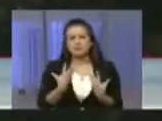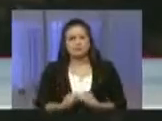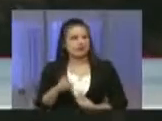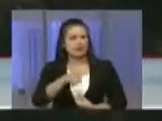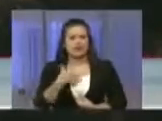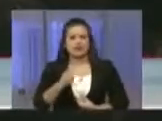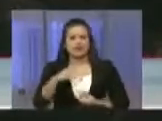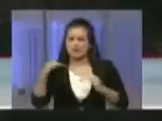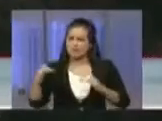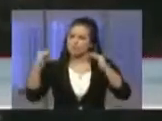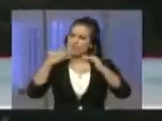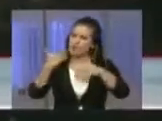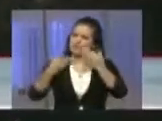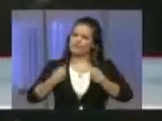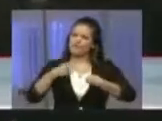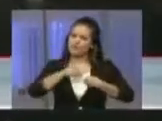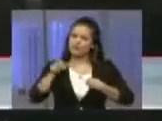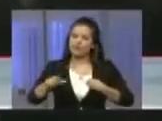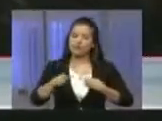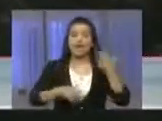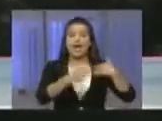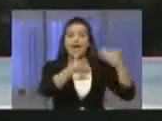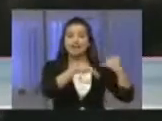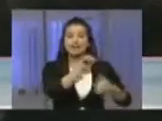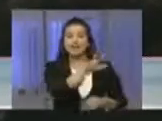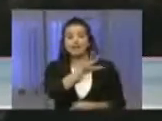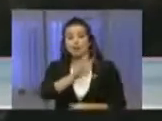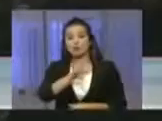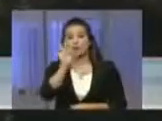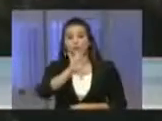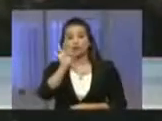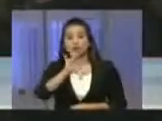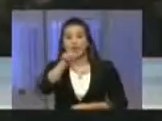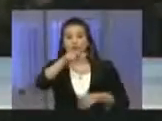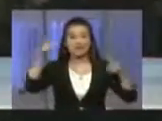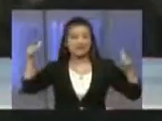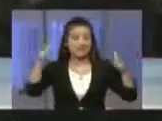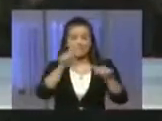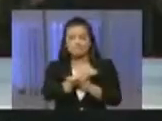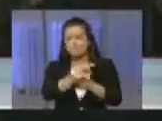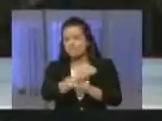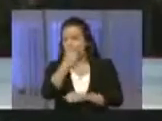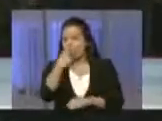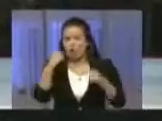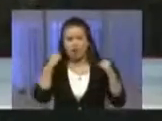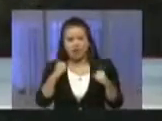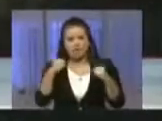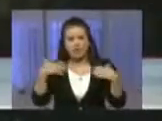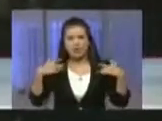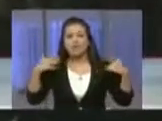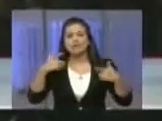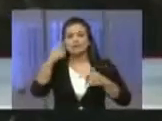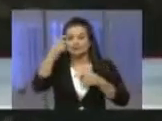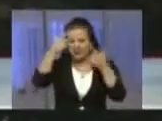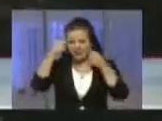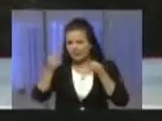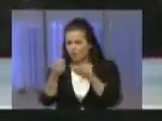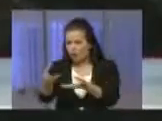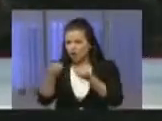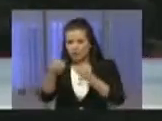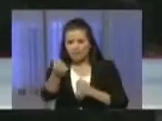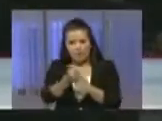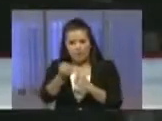después que estamos en el 34 por de pobreza extrema de miseria Chávez La bajó al